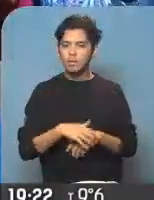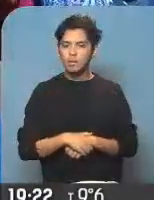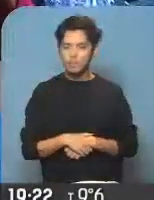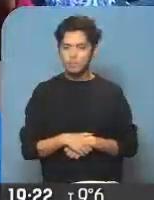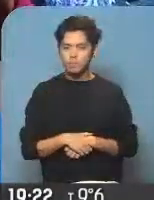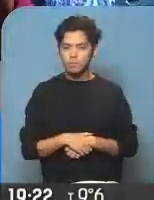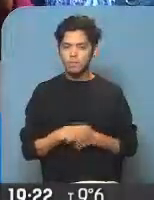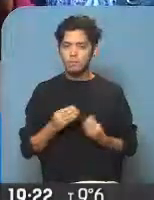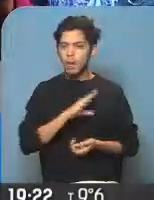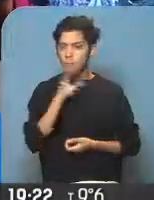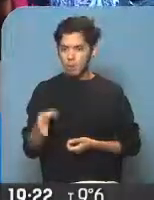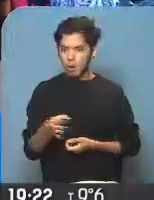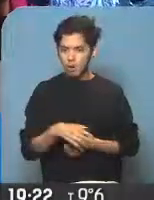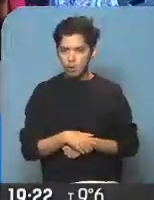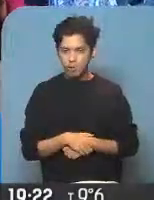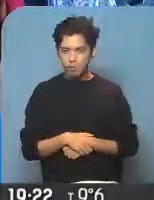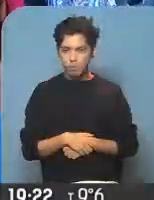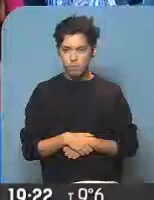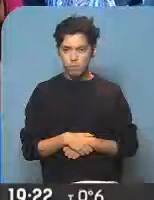para derrotarlo.